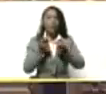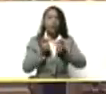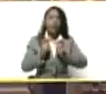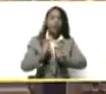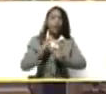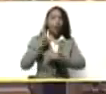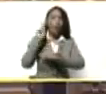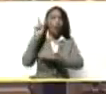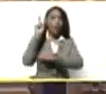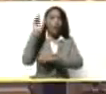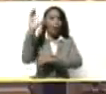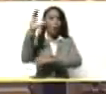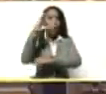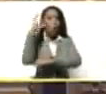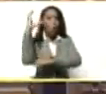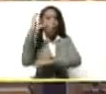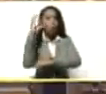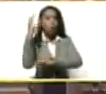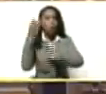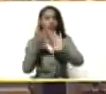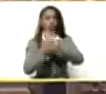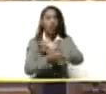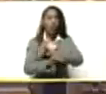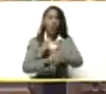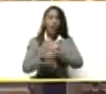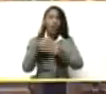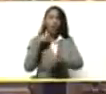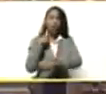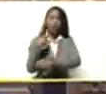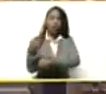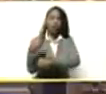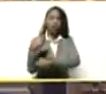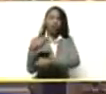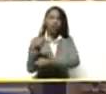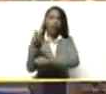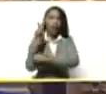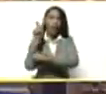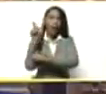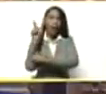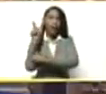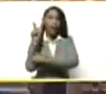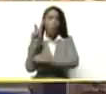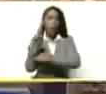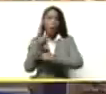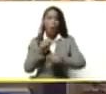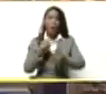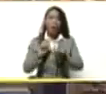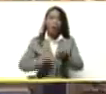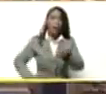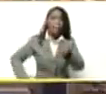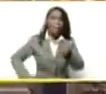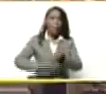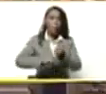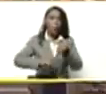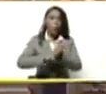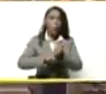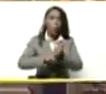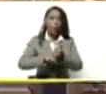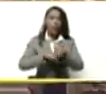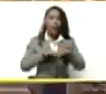punto óptimo de conversación de entendimiento y ya nos disponíamos a